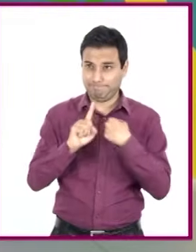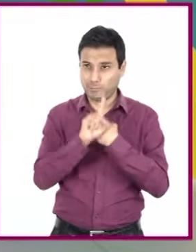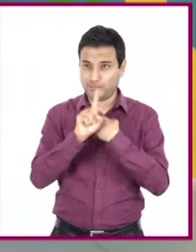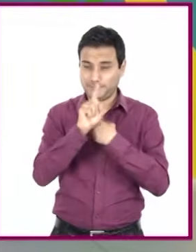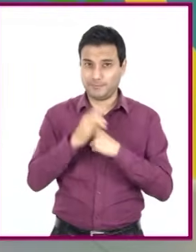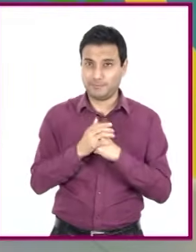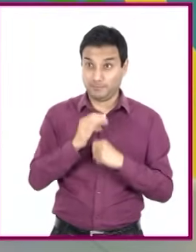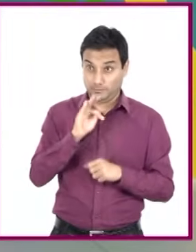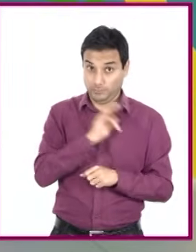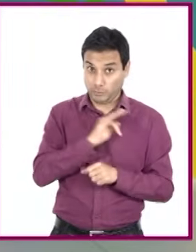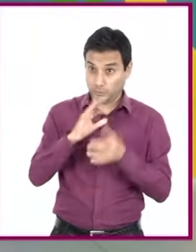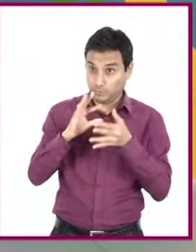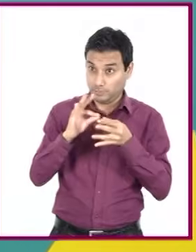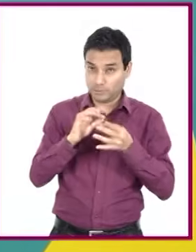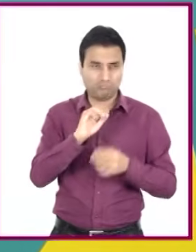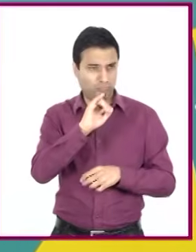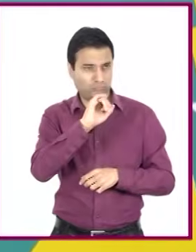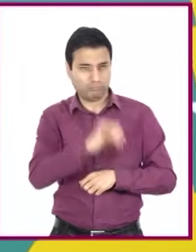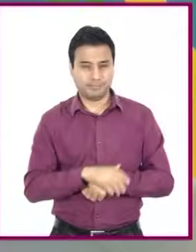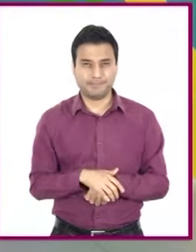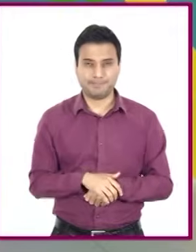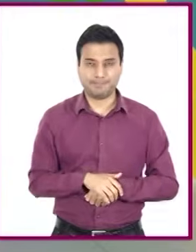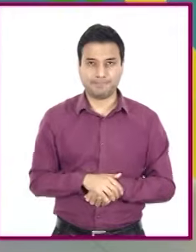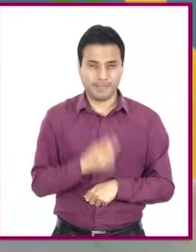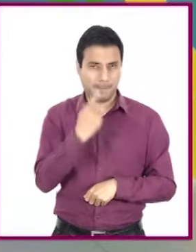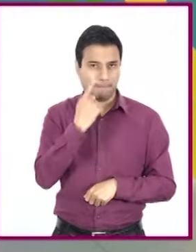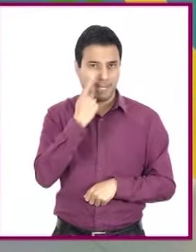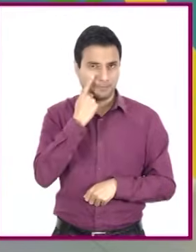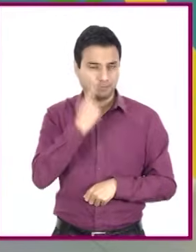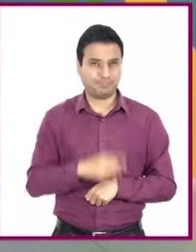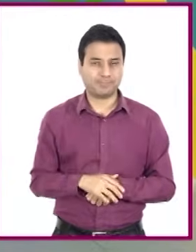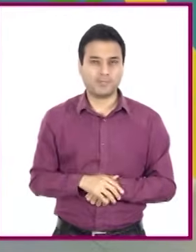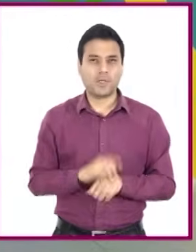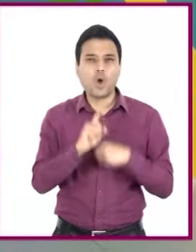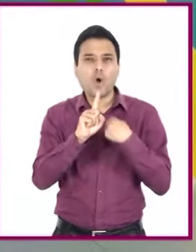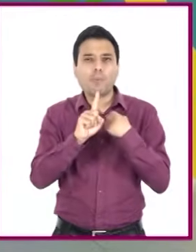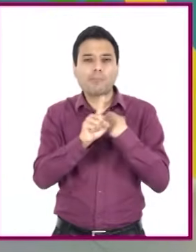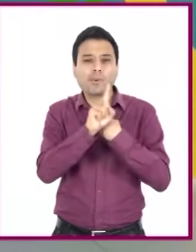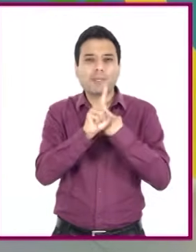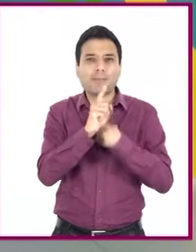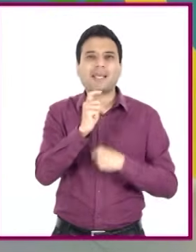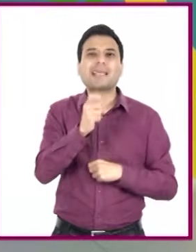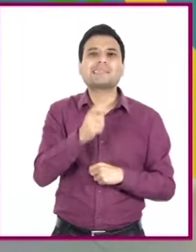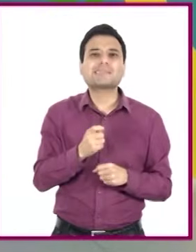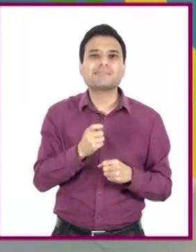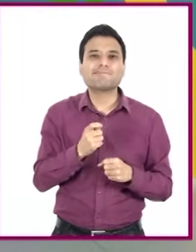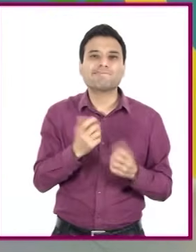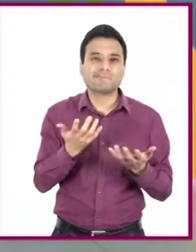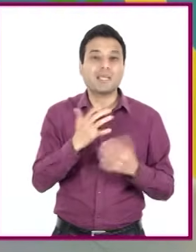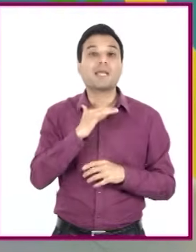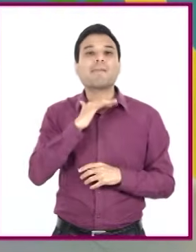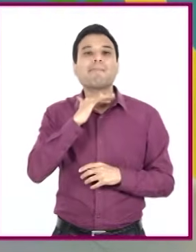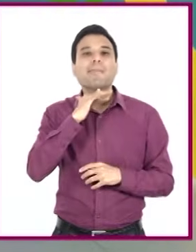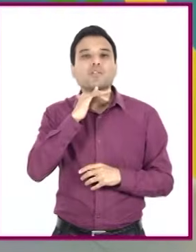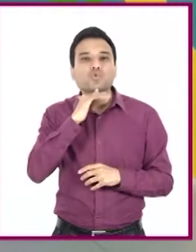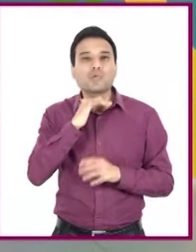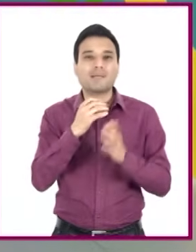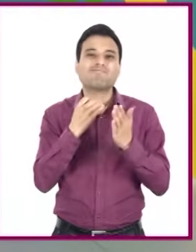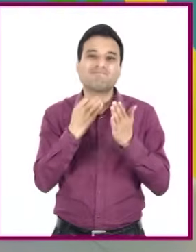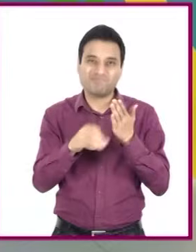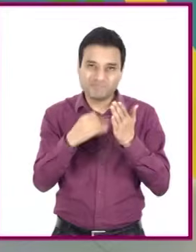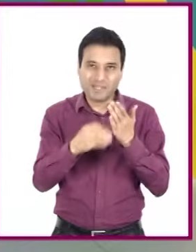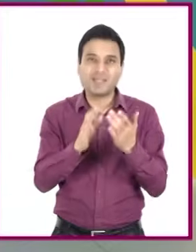¿Puedo presentarles el tema? Claro. Trata sobre el problema de clasificación y reciclaje de la basura en mi